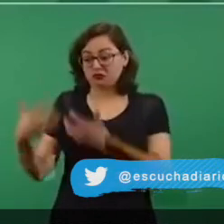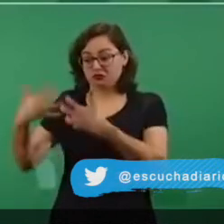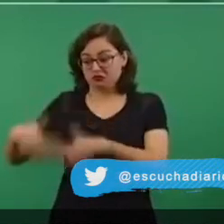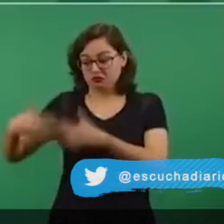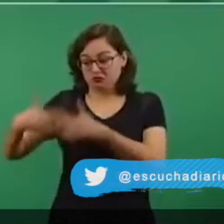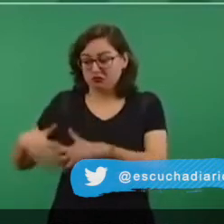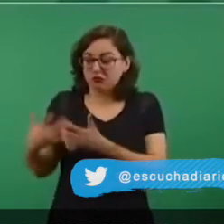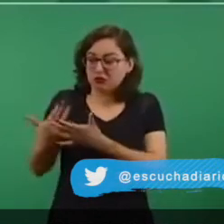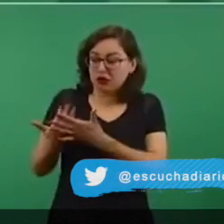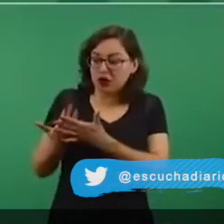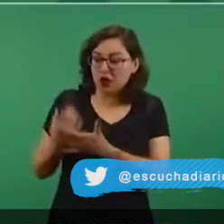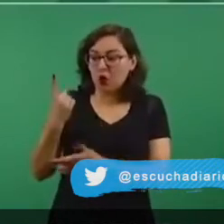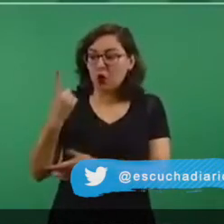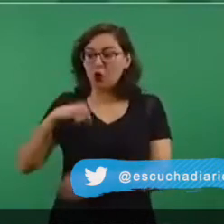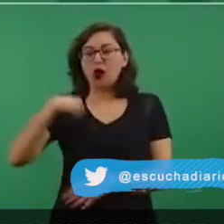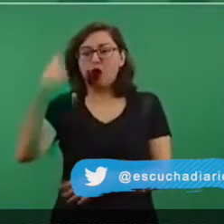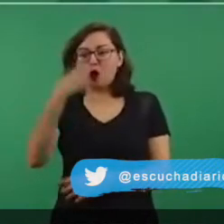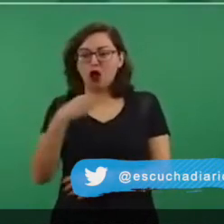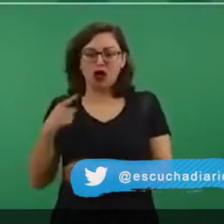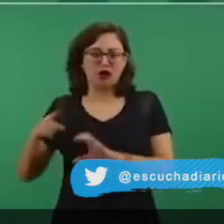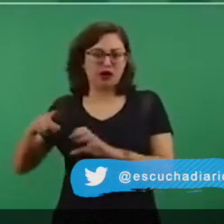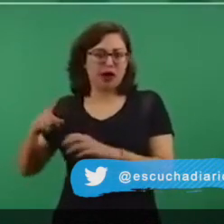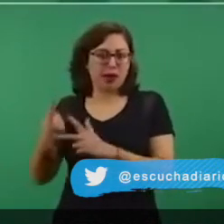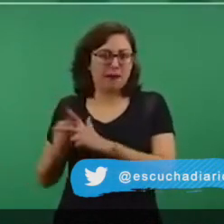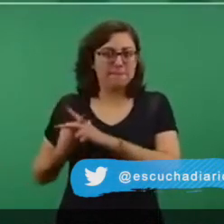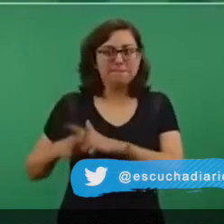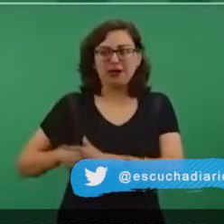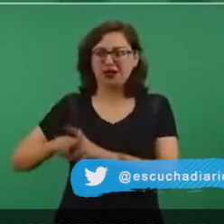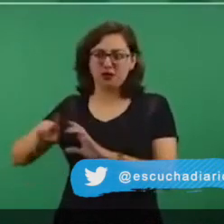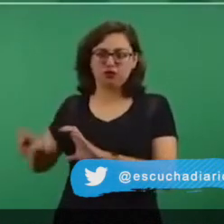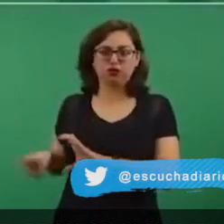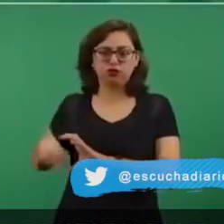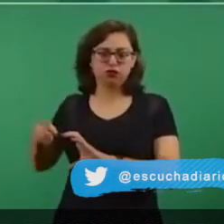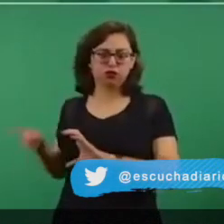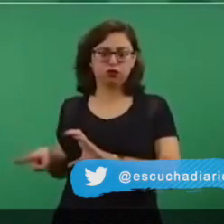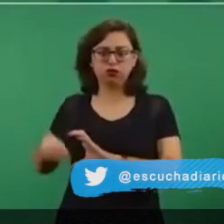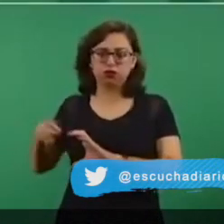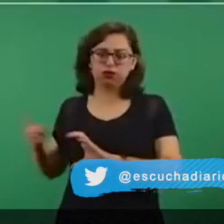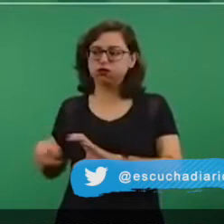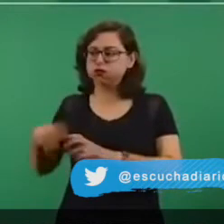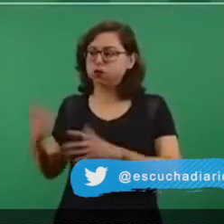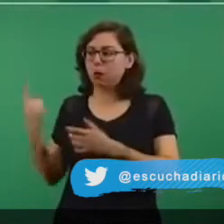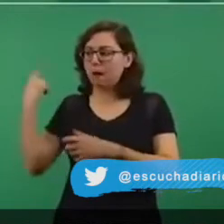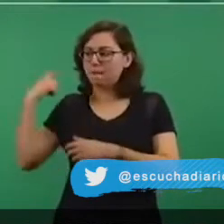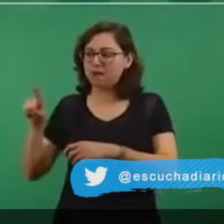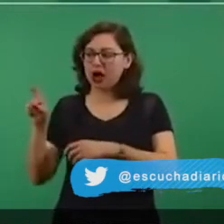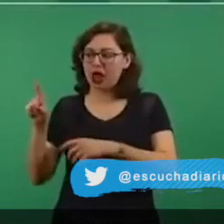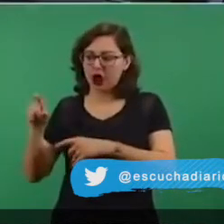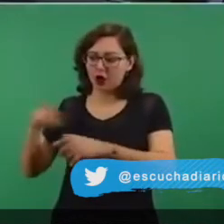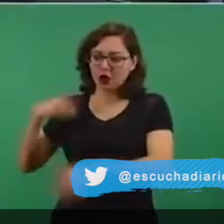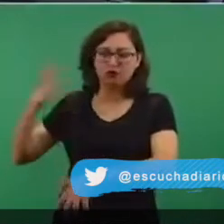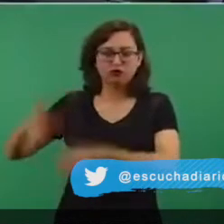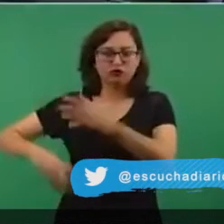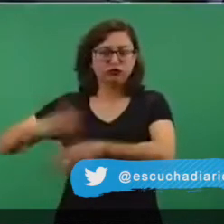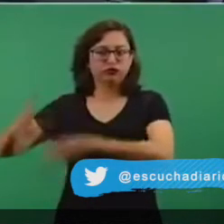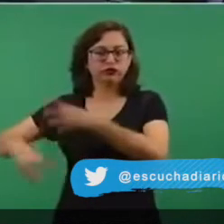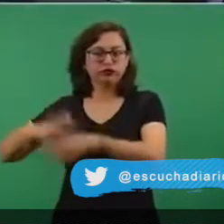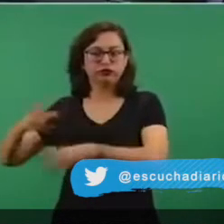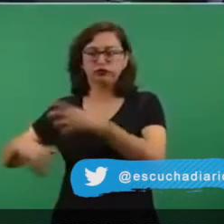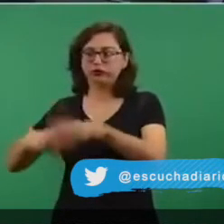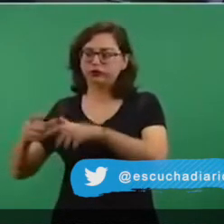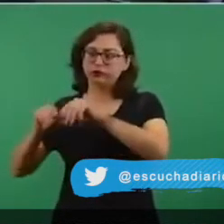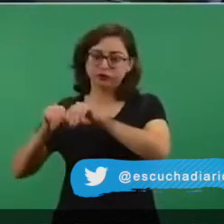¿sí?, entran turbinas a producir energía. Y eso no se consideraba